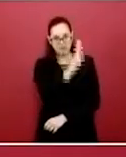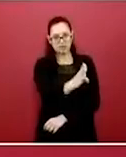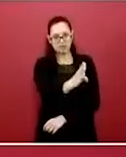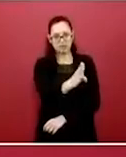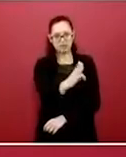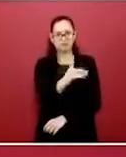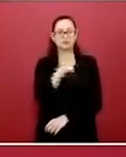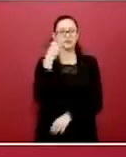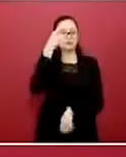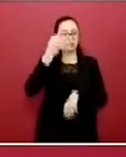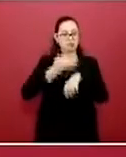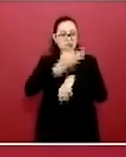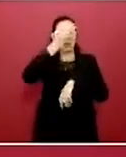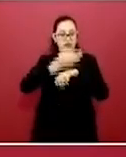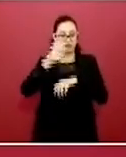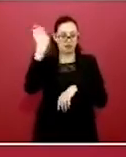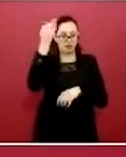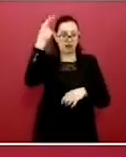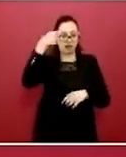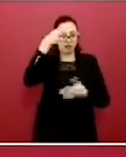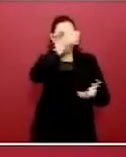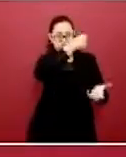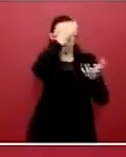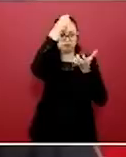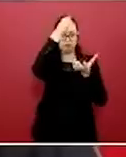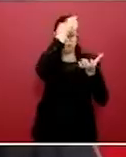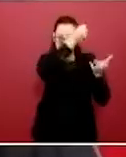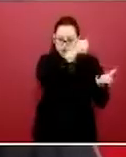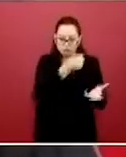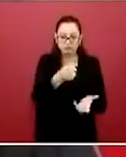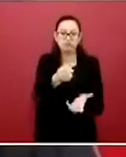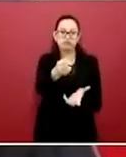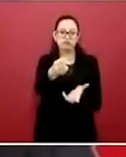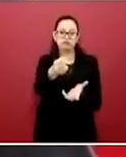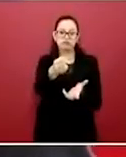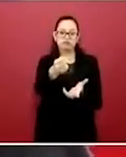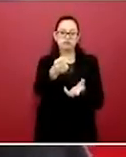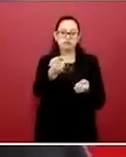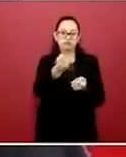de la Tesorería de la Federación al